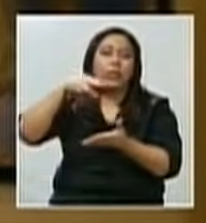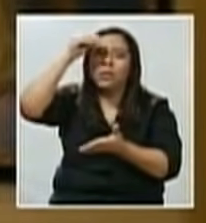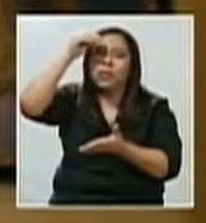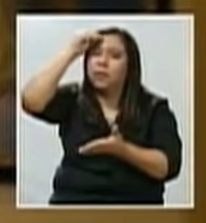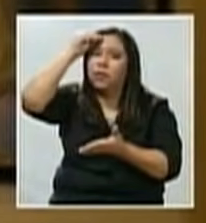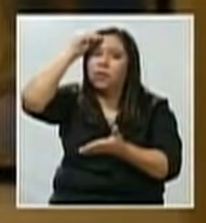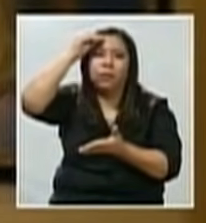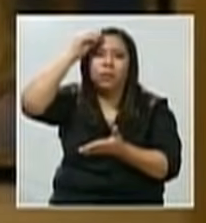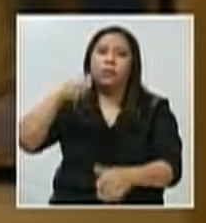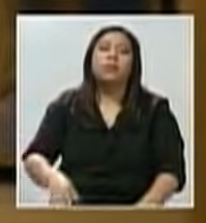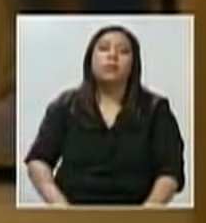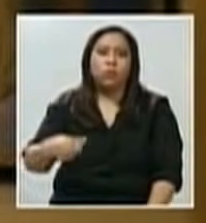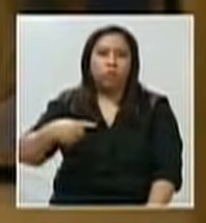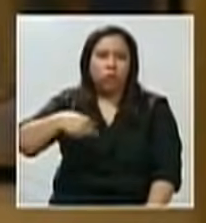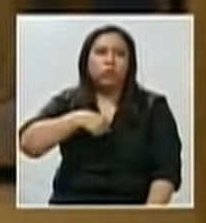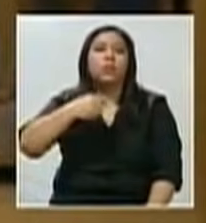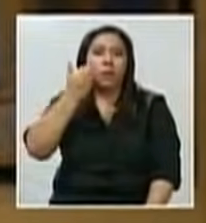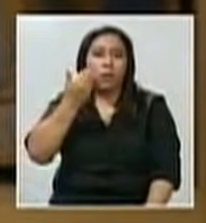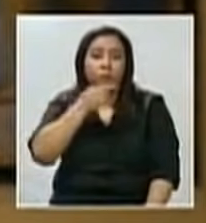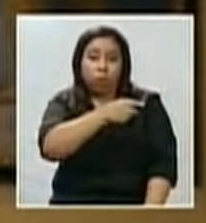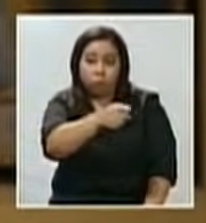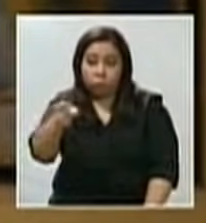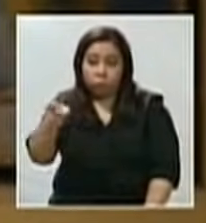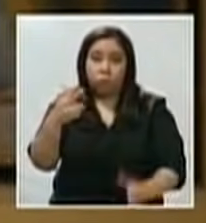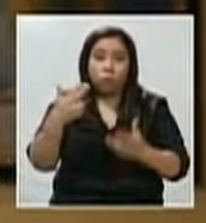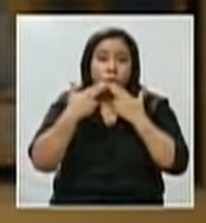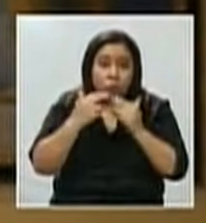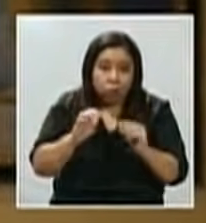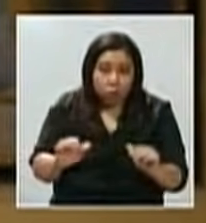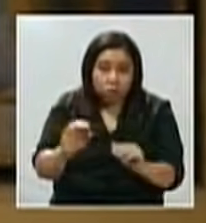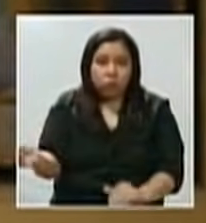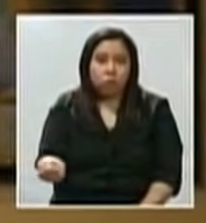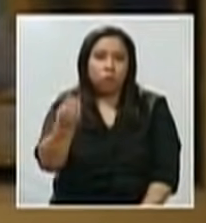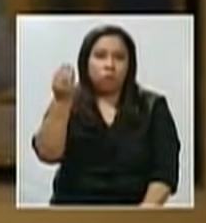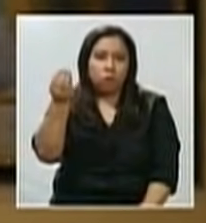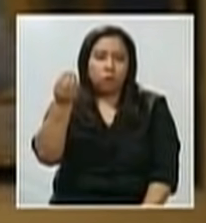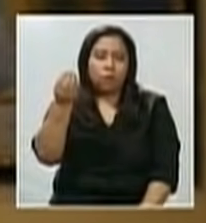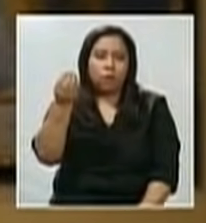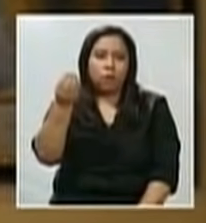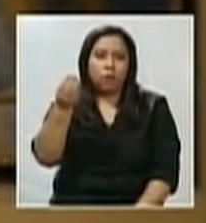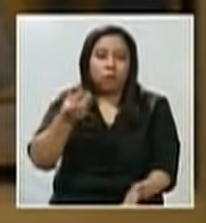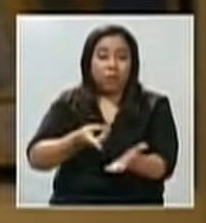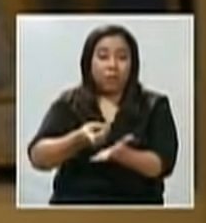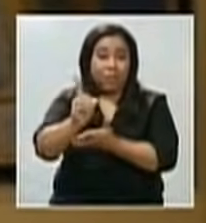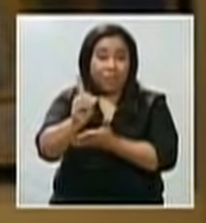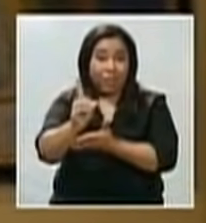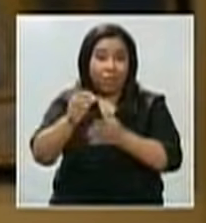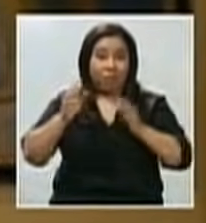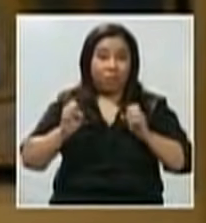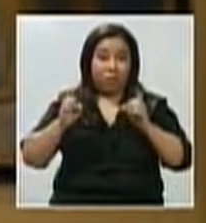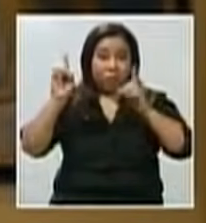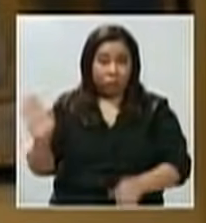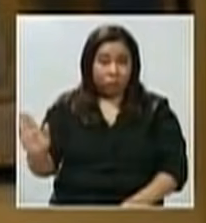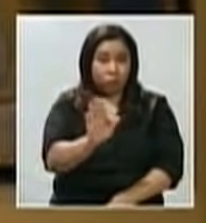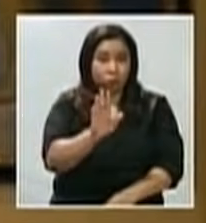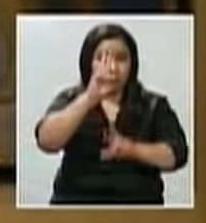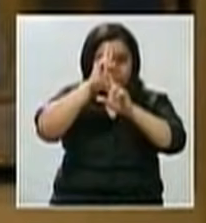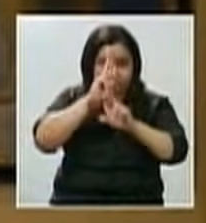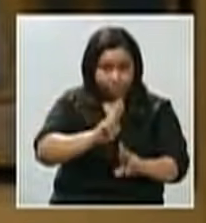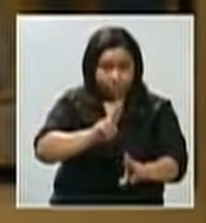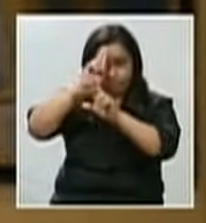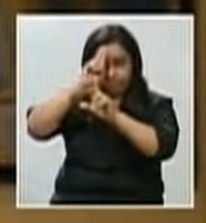para garantizar el derecho a la educación y preservación de la vida ante la crisis, invitando a que nos unamos